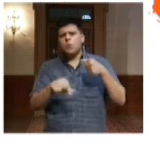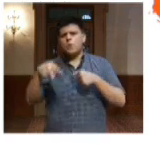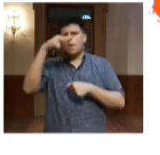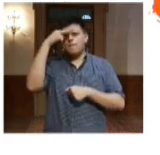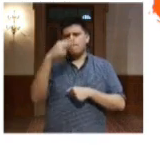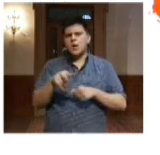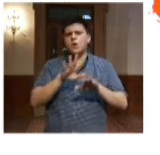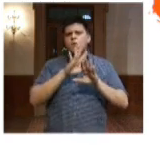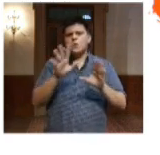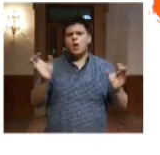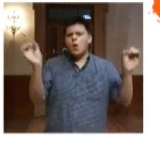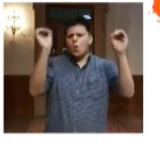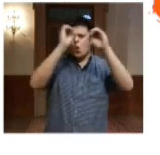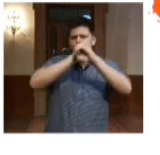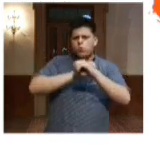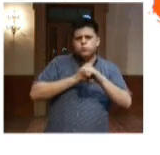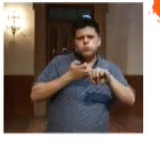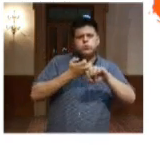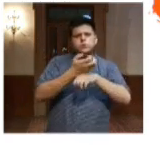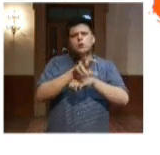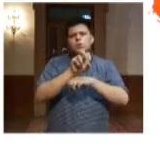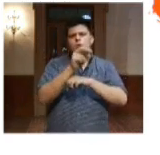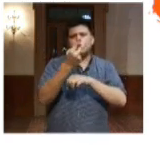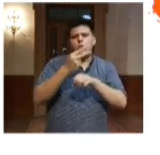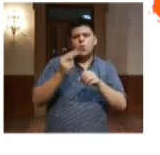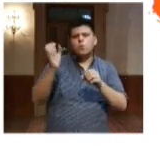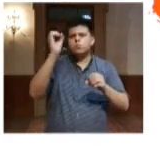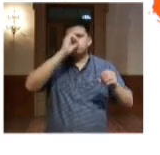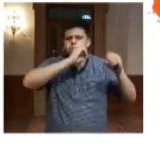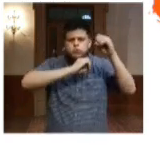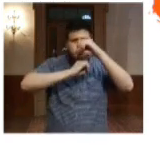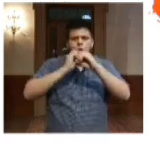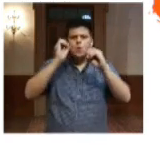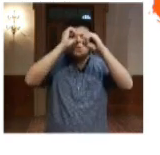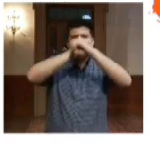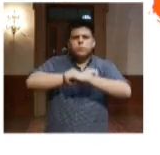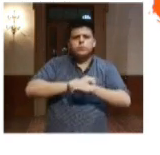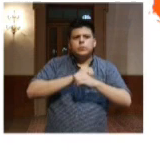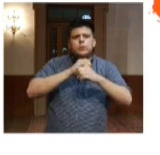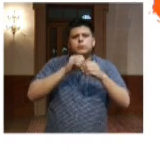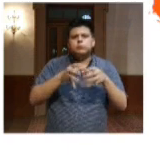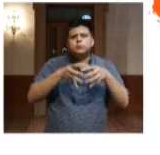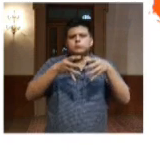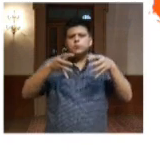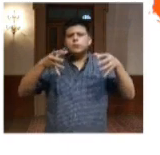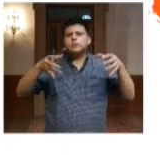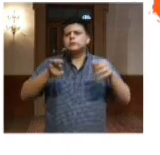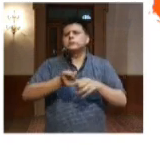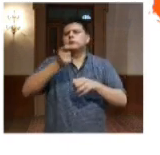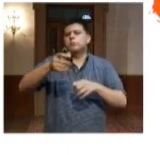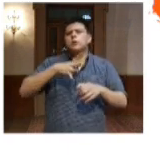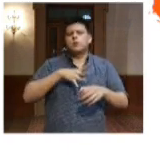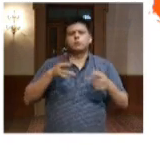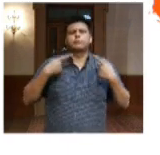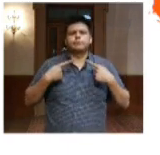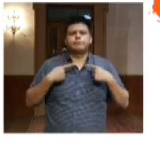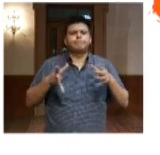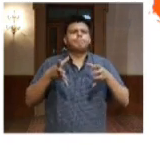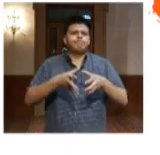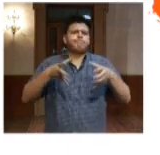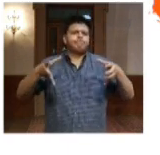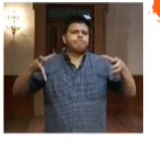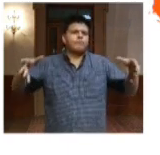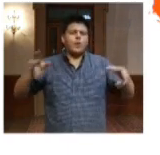está pintando de colores cada vez más coloridos, porque eso significa que tenemos más casos. Y siguen las